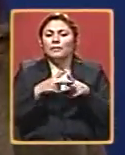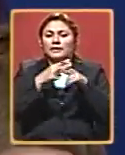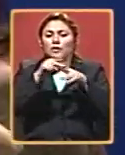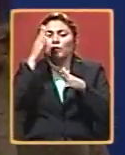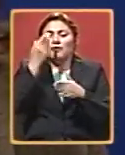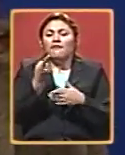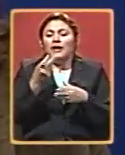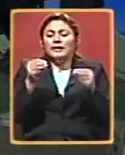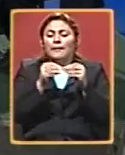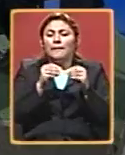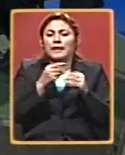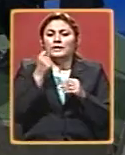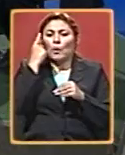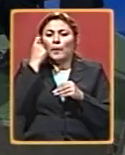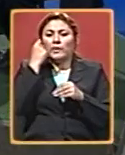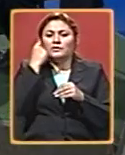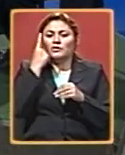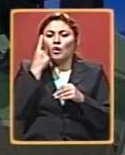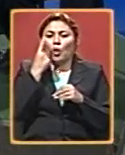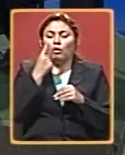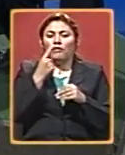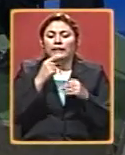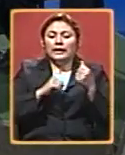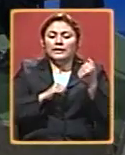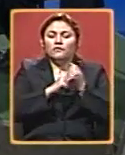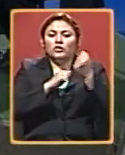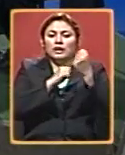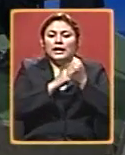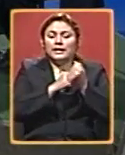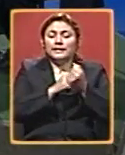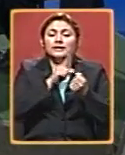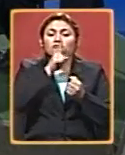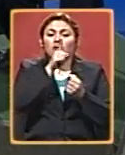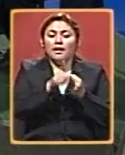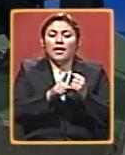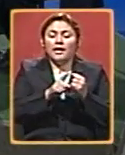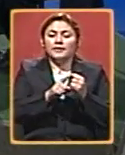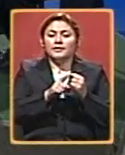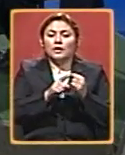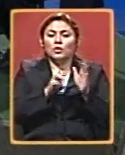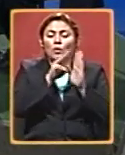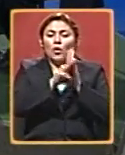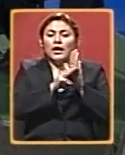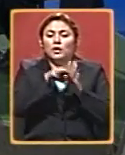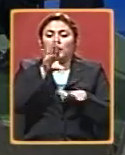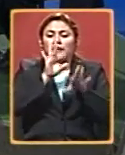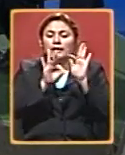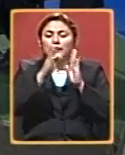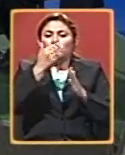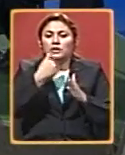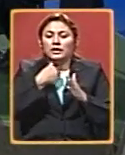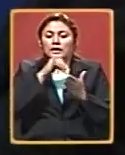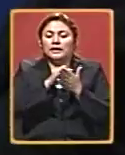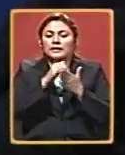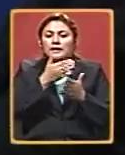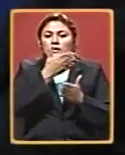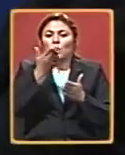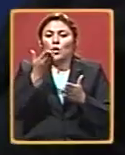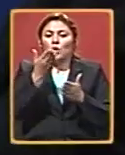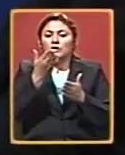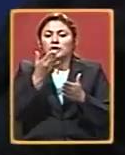sistematización, como más comprensión de las fortalezas y habilidades que estos modelos alternativos tienen, y que de estas cosas es